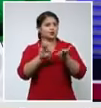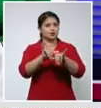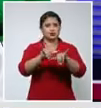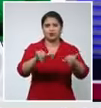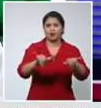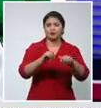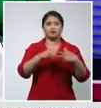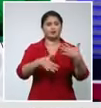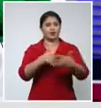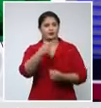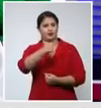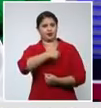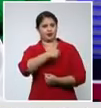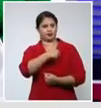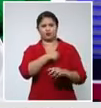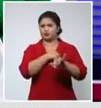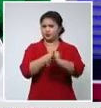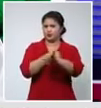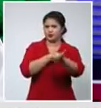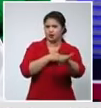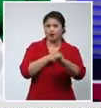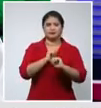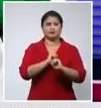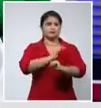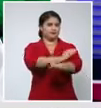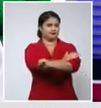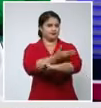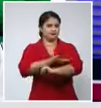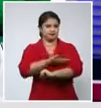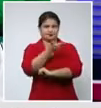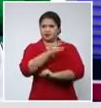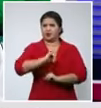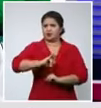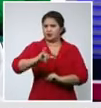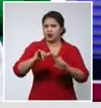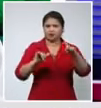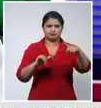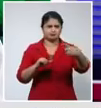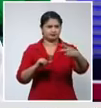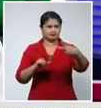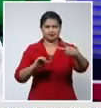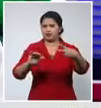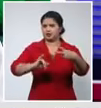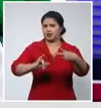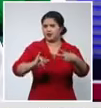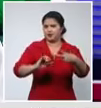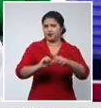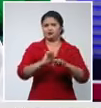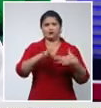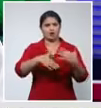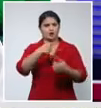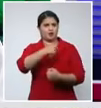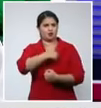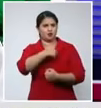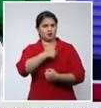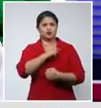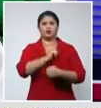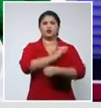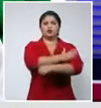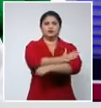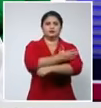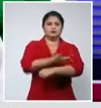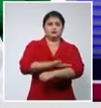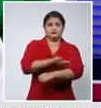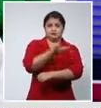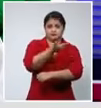cardiopatía isquémica e hipertensión arterial, que comenzó sus síntomas el día 5 de